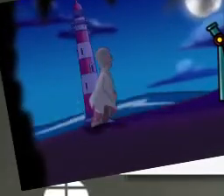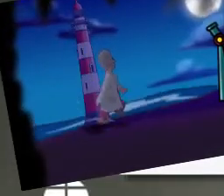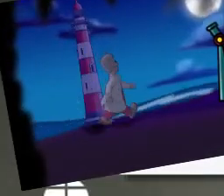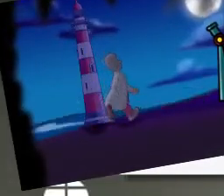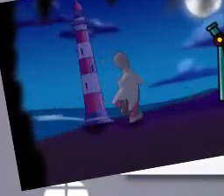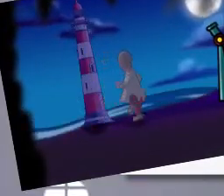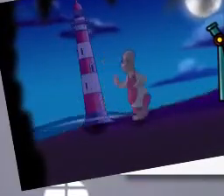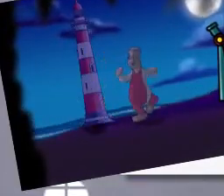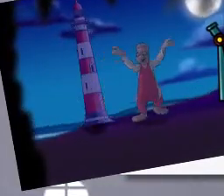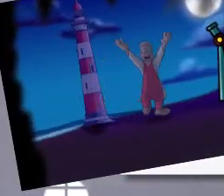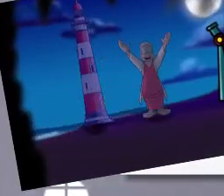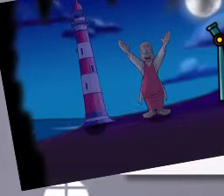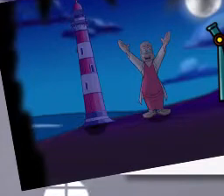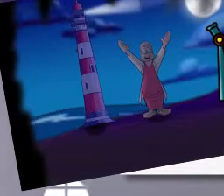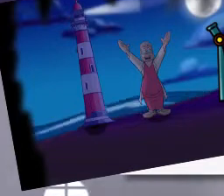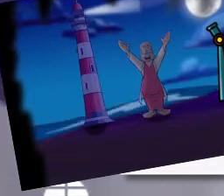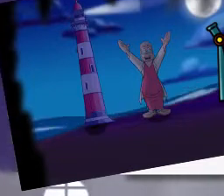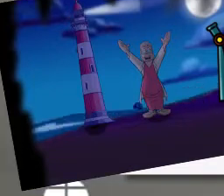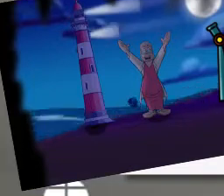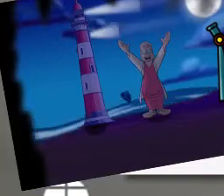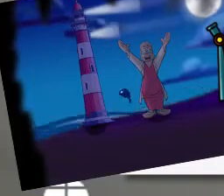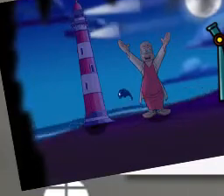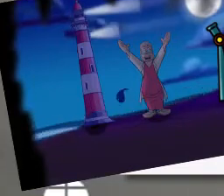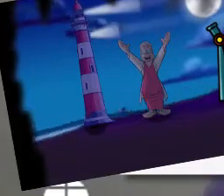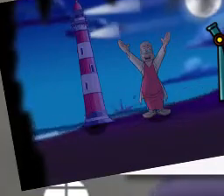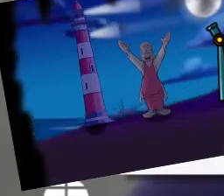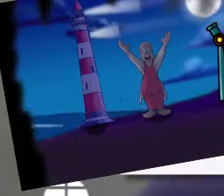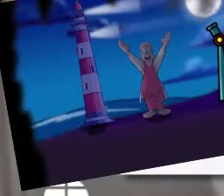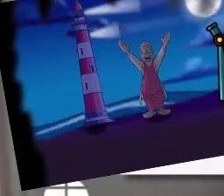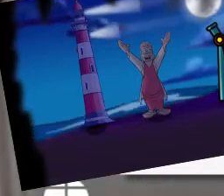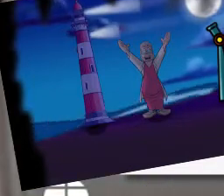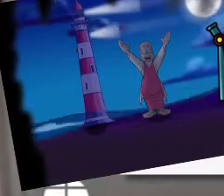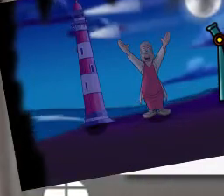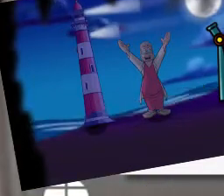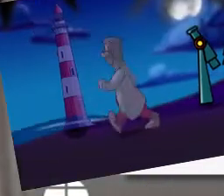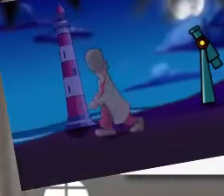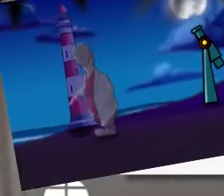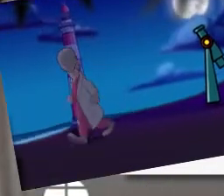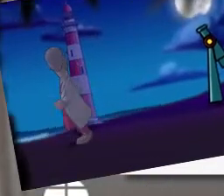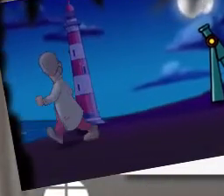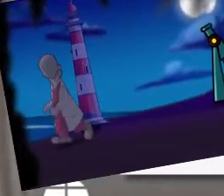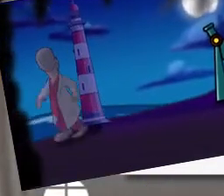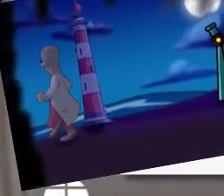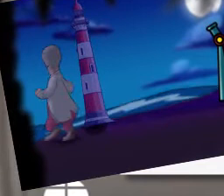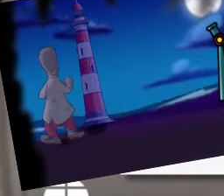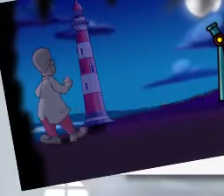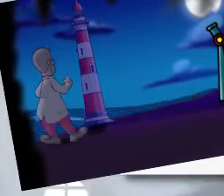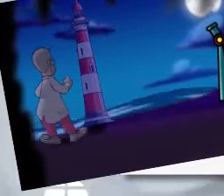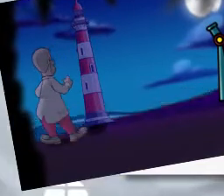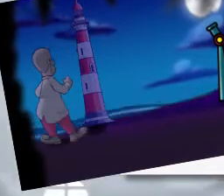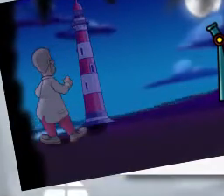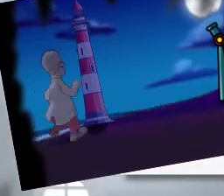a beneficios de los grandes laboratorios, tiene media sanción de diputados y da protección jurídica a los laboratorios